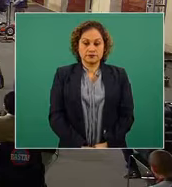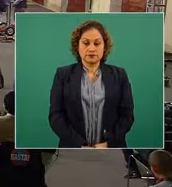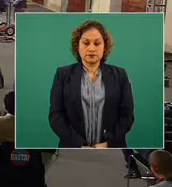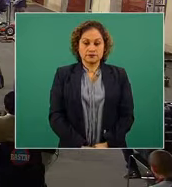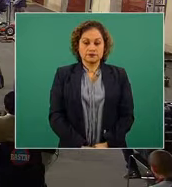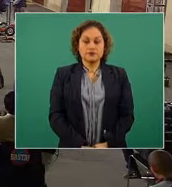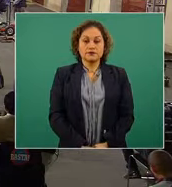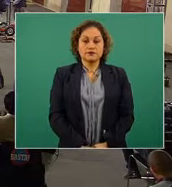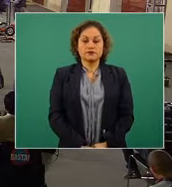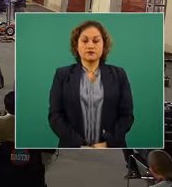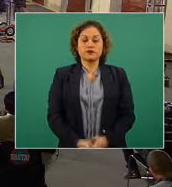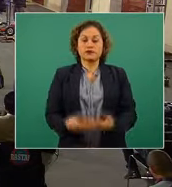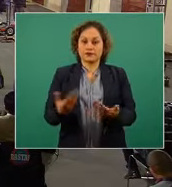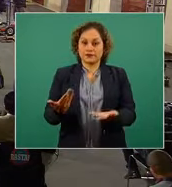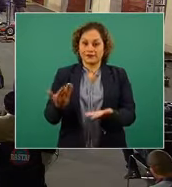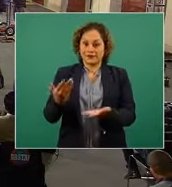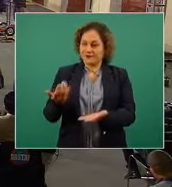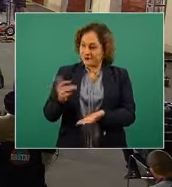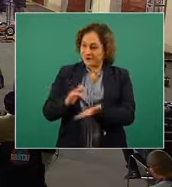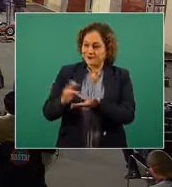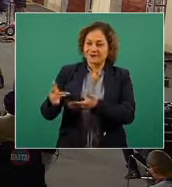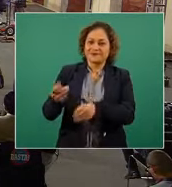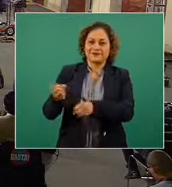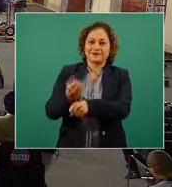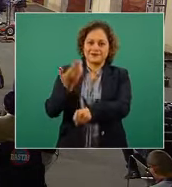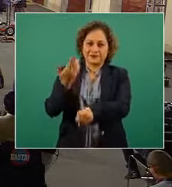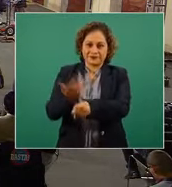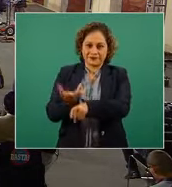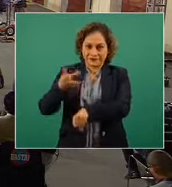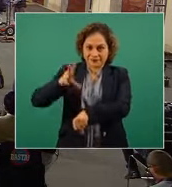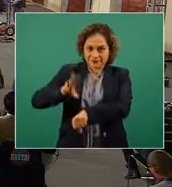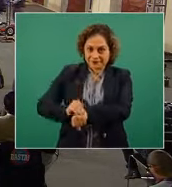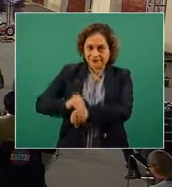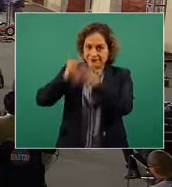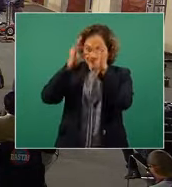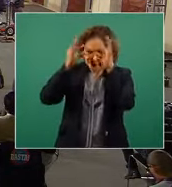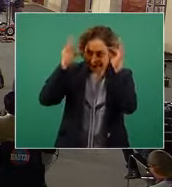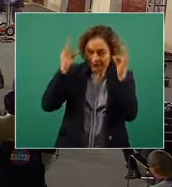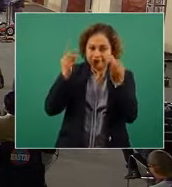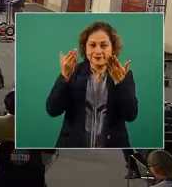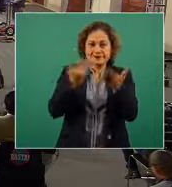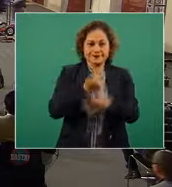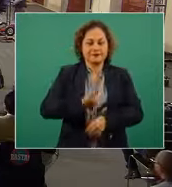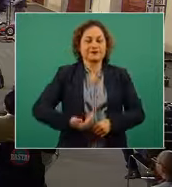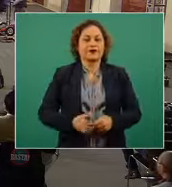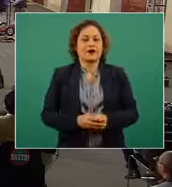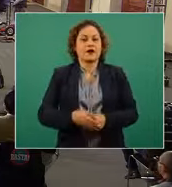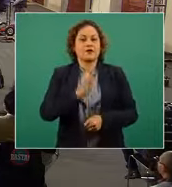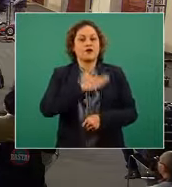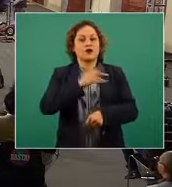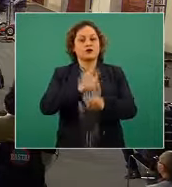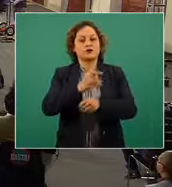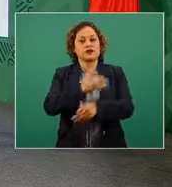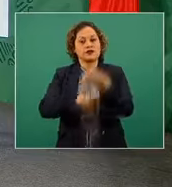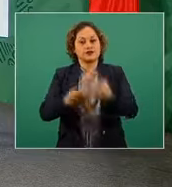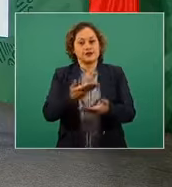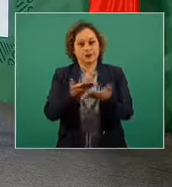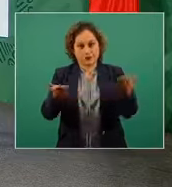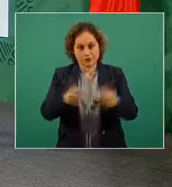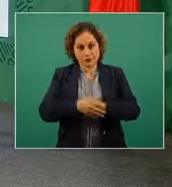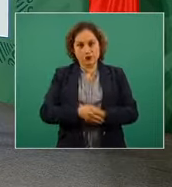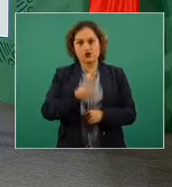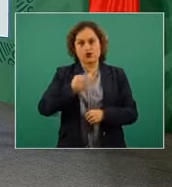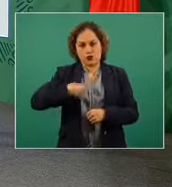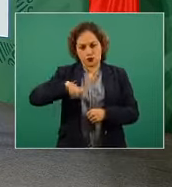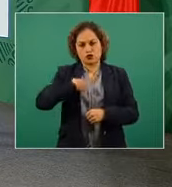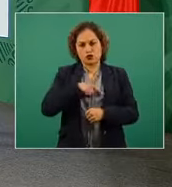Un gusto, secretario. Con su permiso, presidente, secretario, canciller, muy buenos días a todas y todos. Vamos a comentar, como hacemos los martes